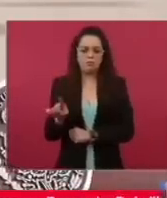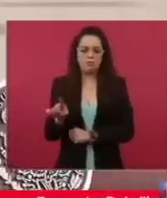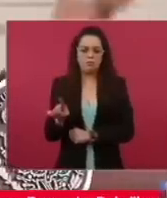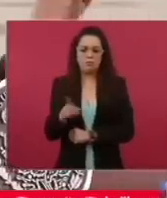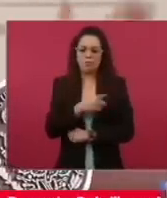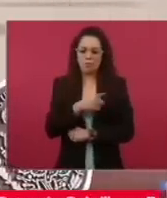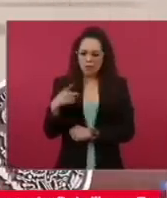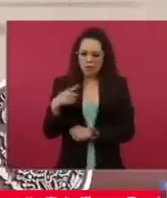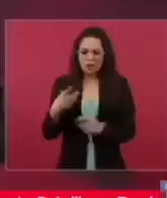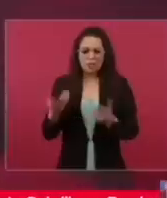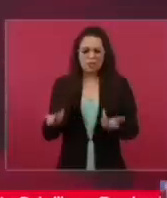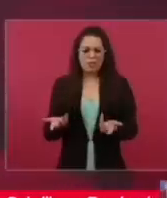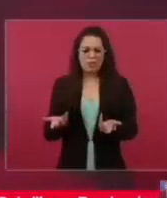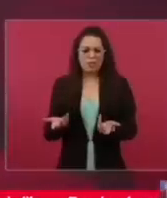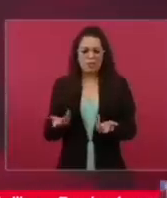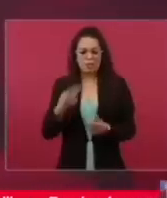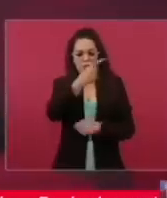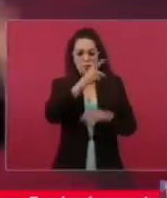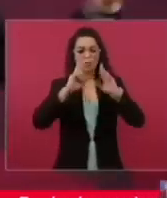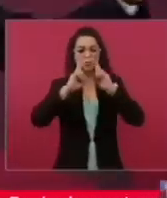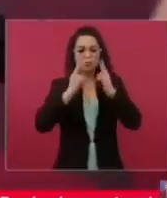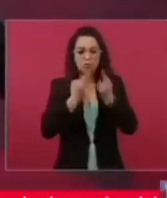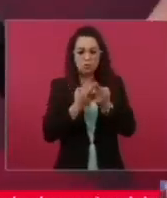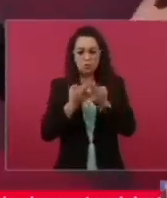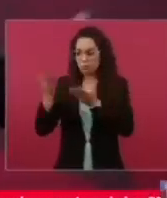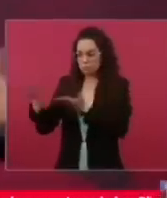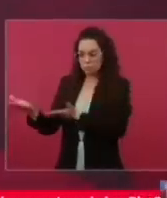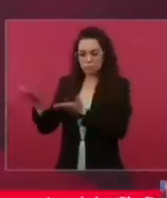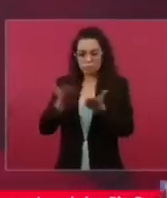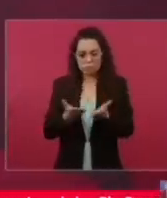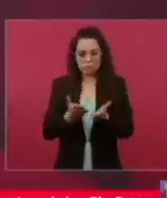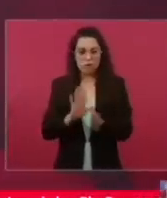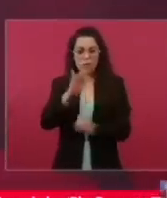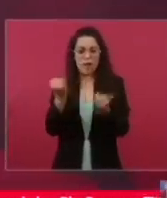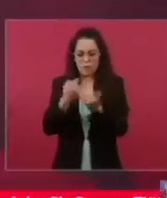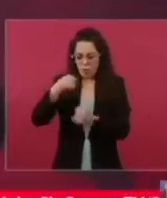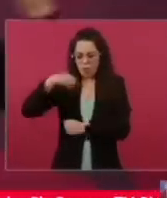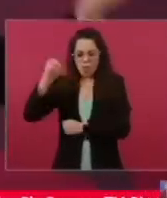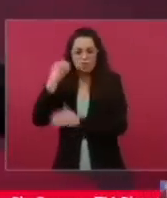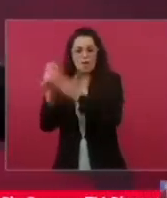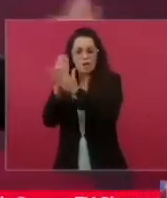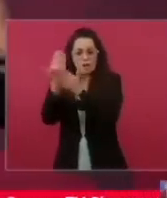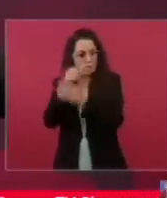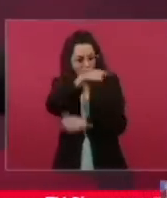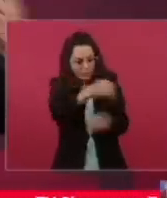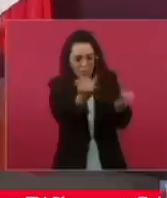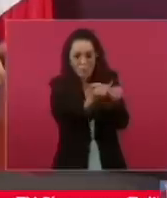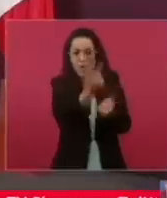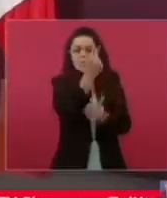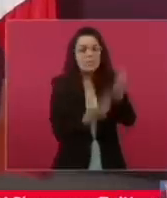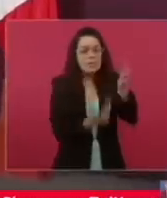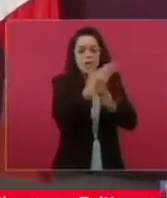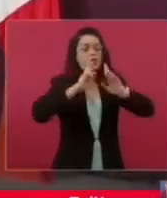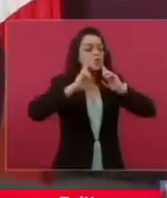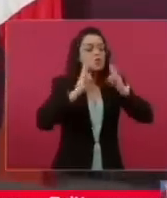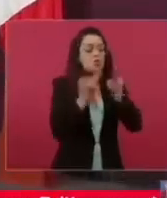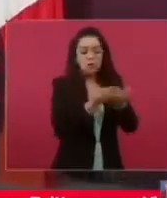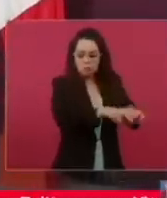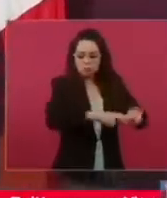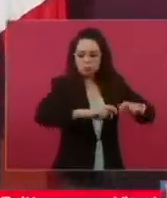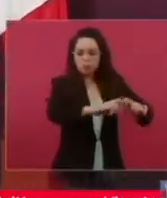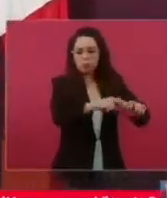convocaran a sus conferencias, que ellos tengan su mañanera a las 7 de la mañana, que esté